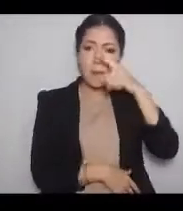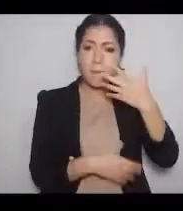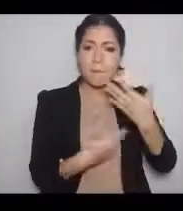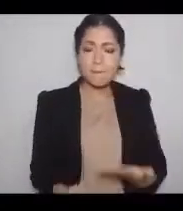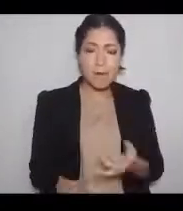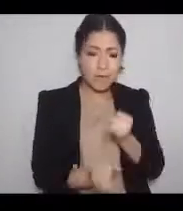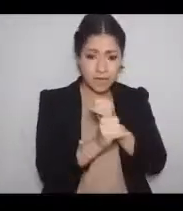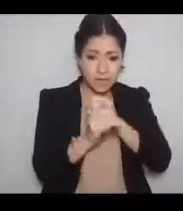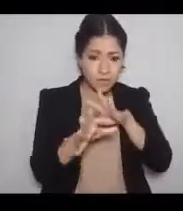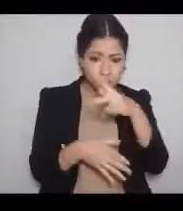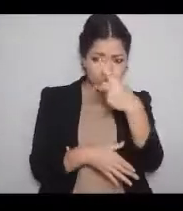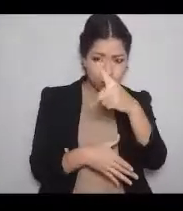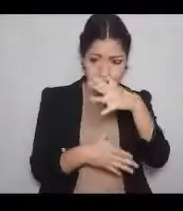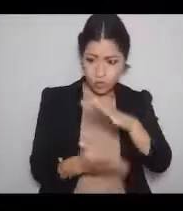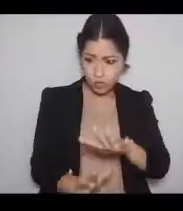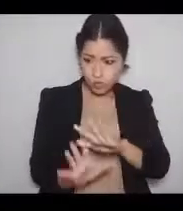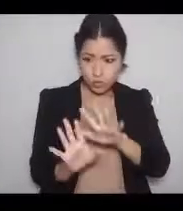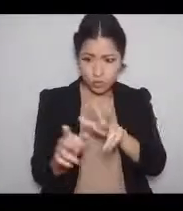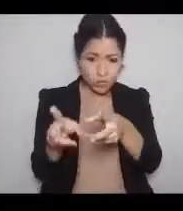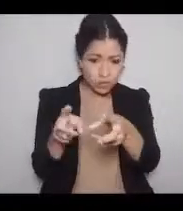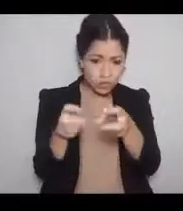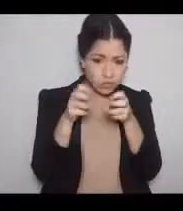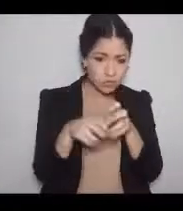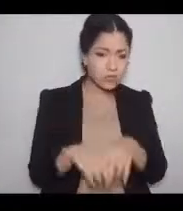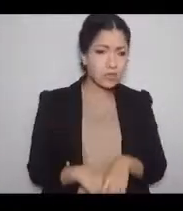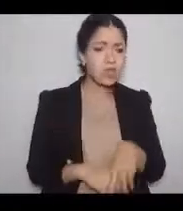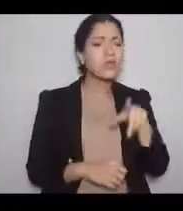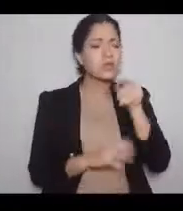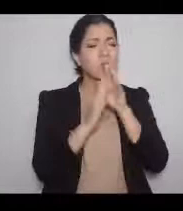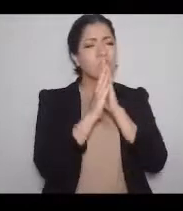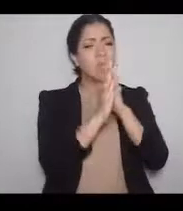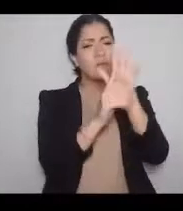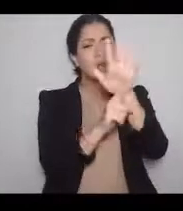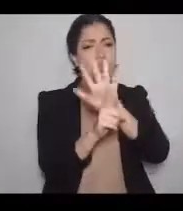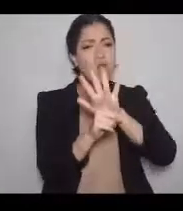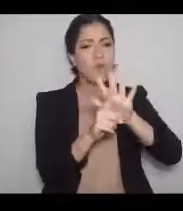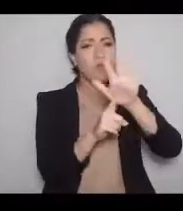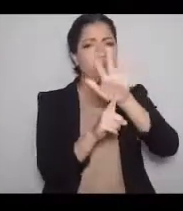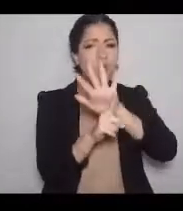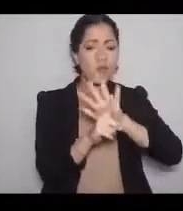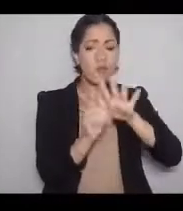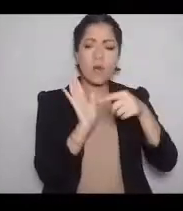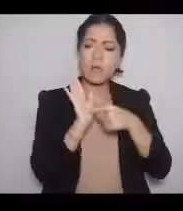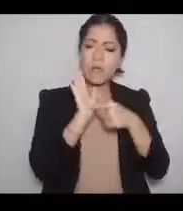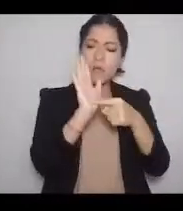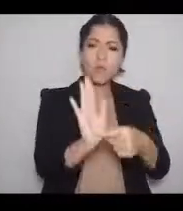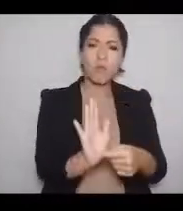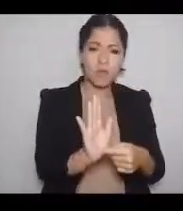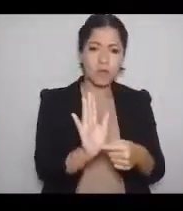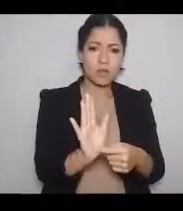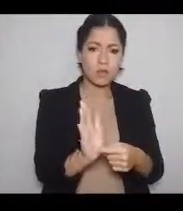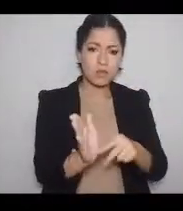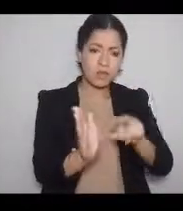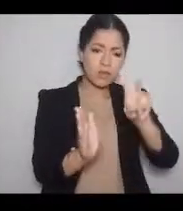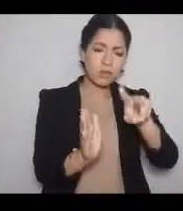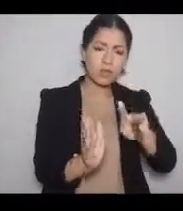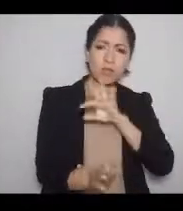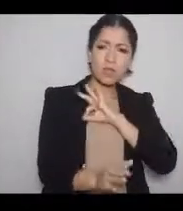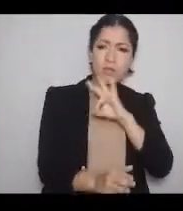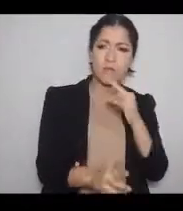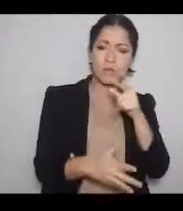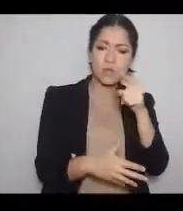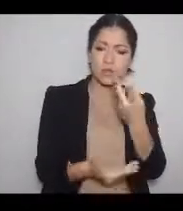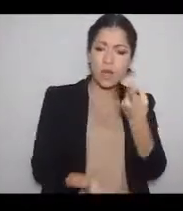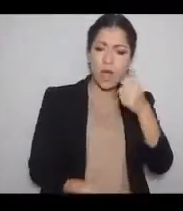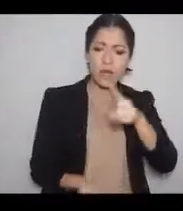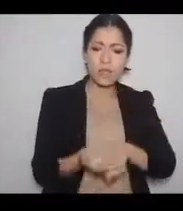la gentileza. Sé amable con ellos. ¿Crees que mereces heredar las